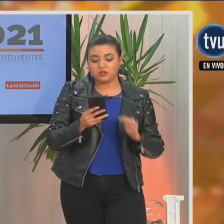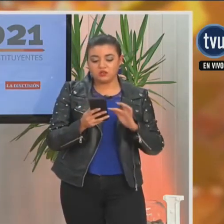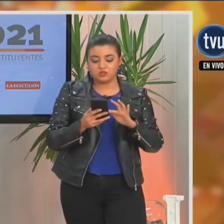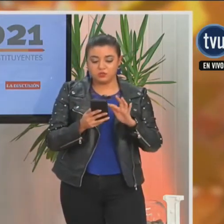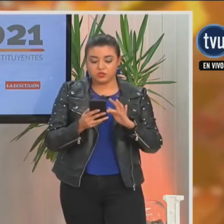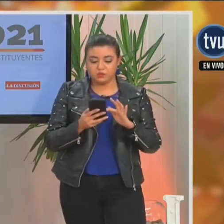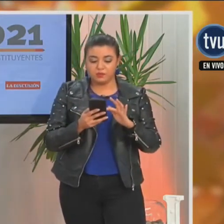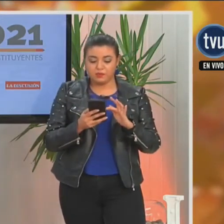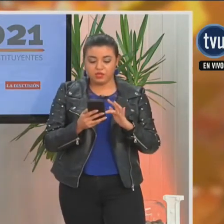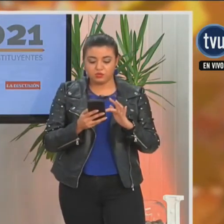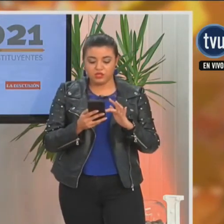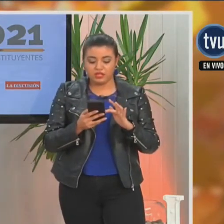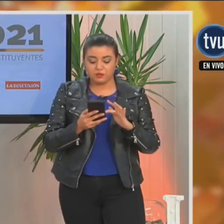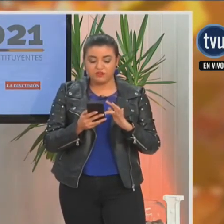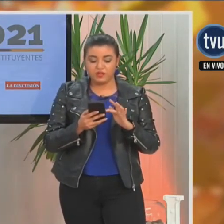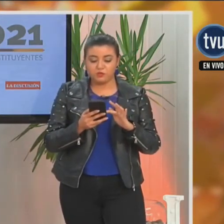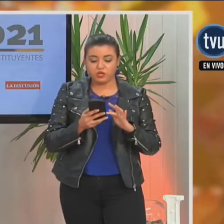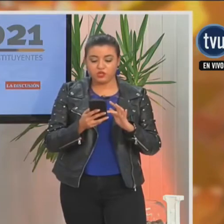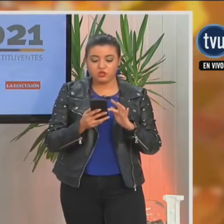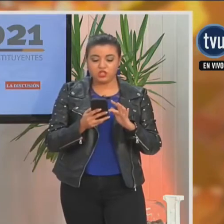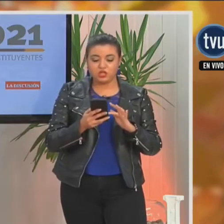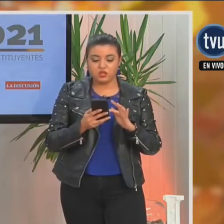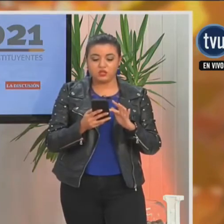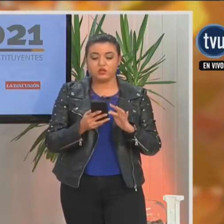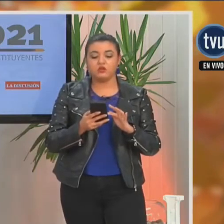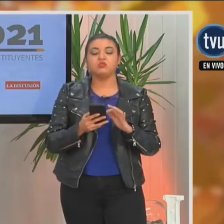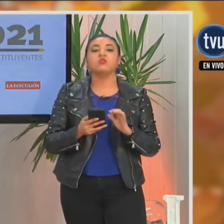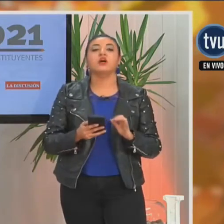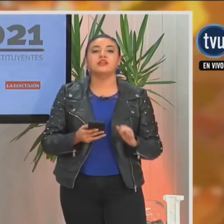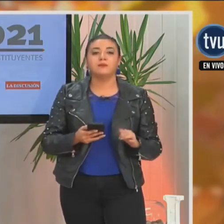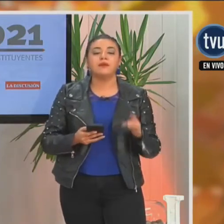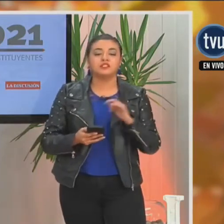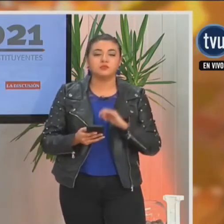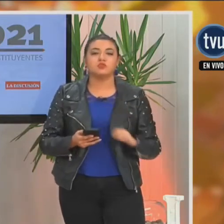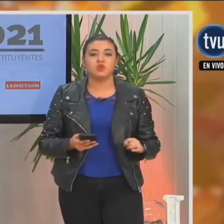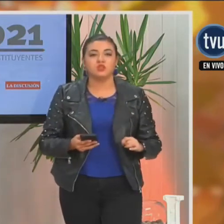anotadito, Consi, porque mi memoria, tú sabes que me falla un poquito.